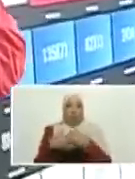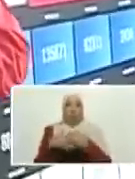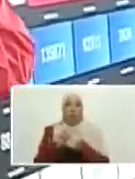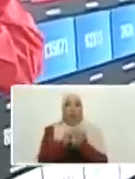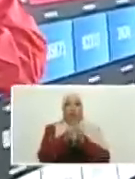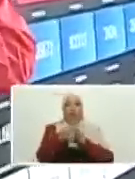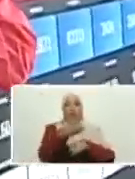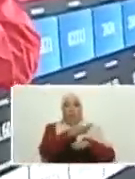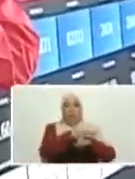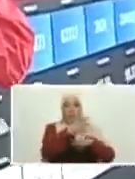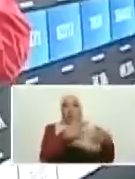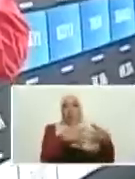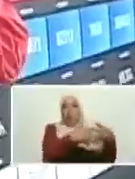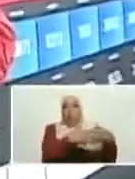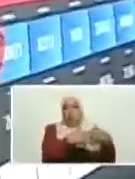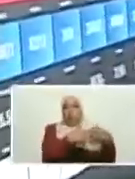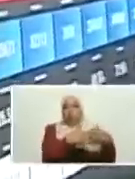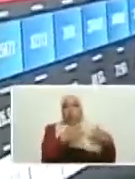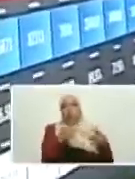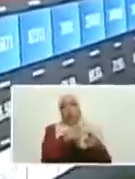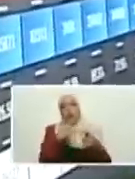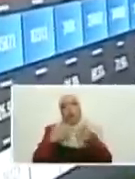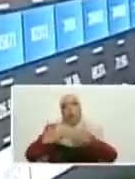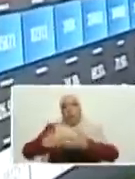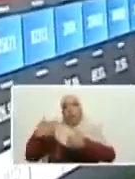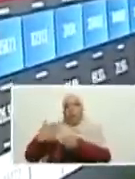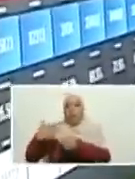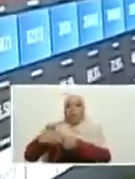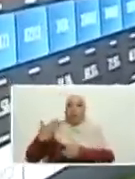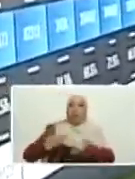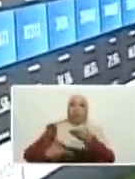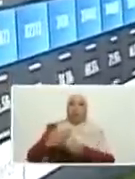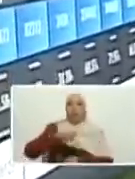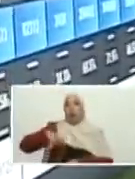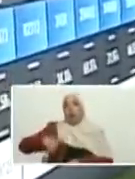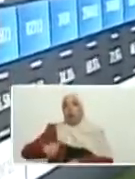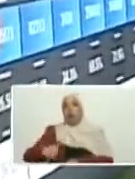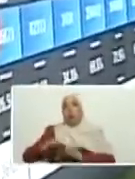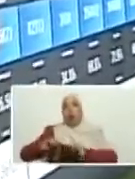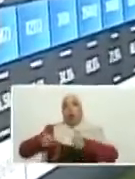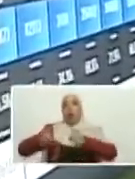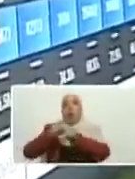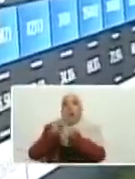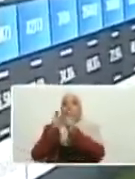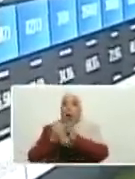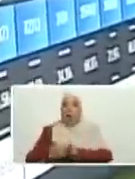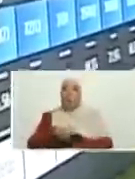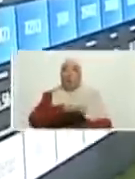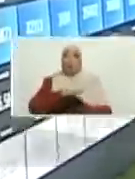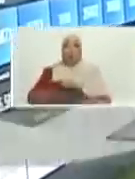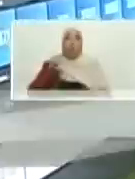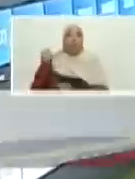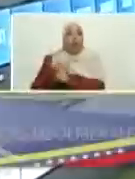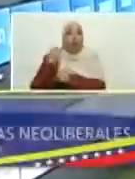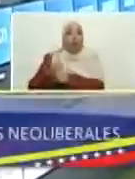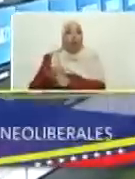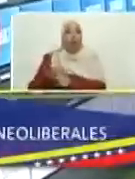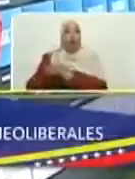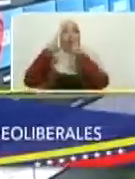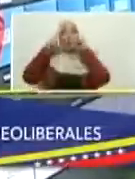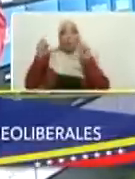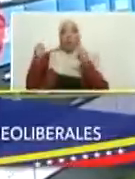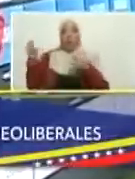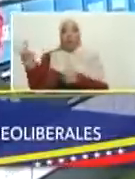pies propios, a pensar con cabeza propia, a trabajar con nuestras propias manos. Y hoy hemos llegado al modelo de